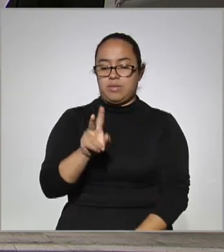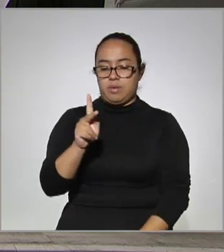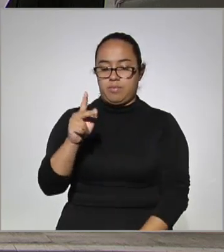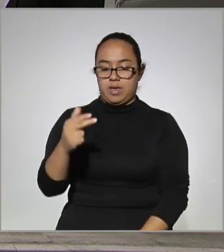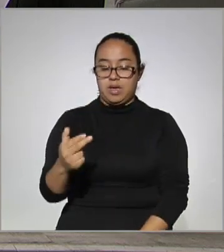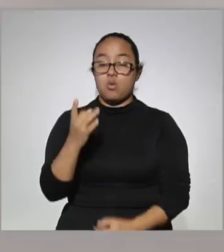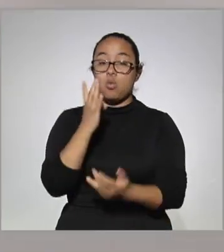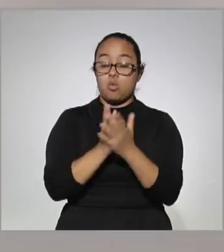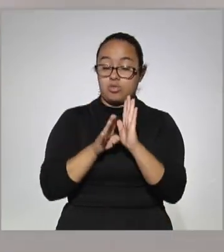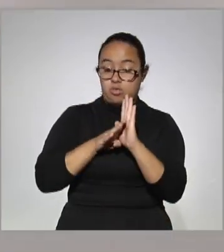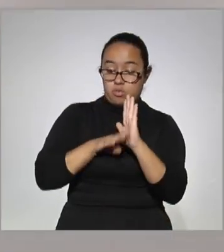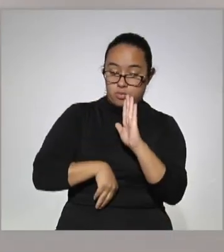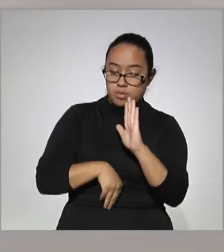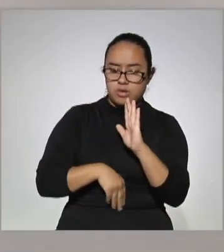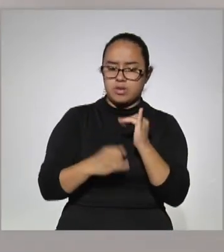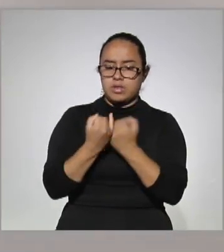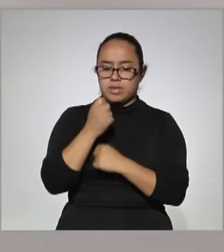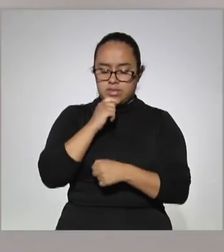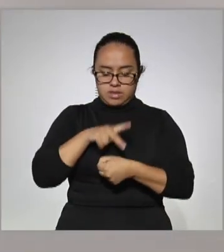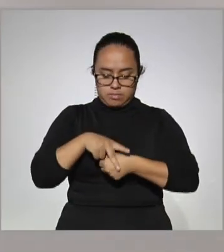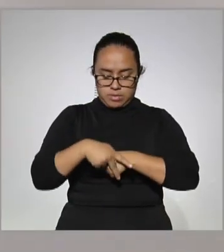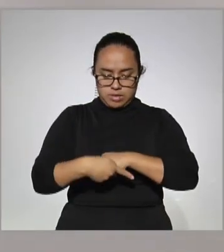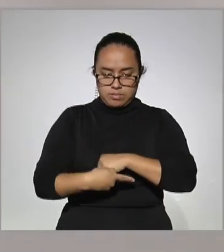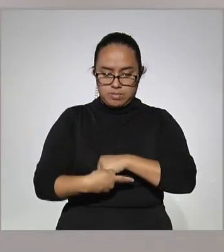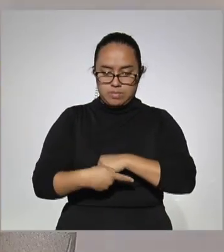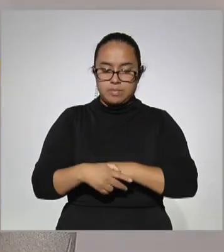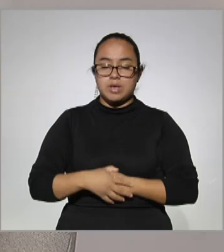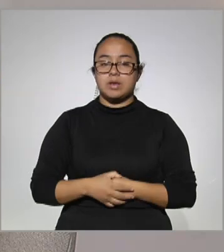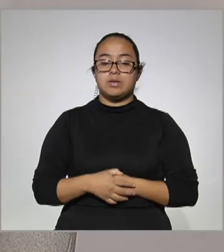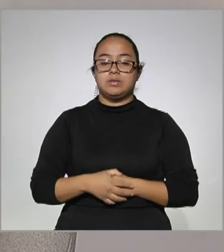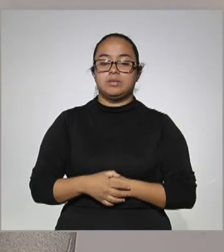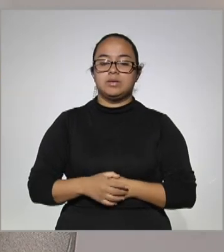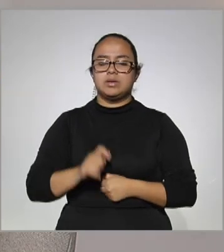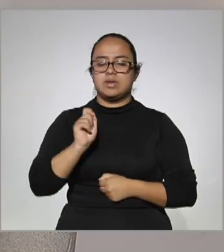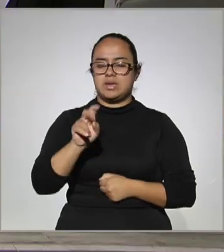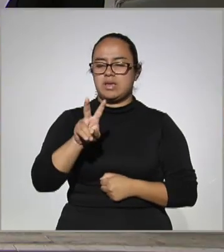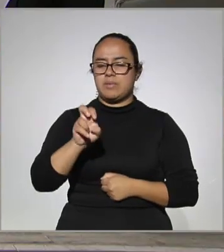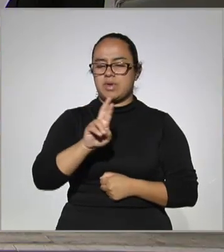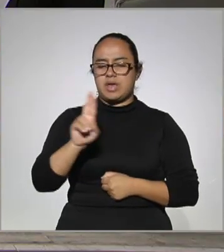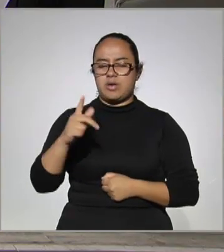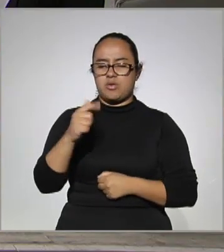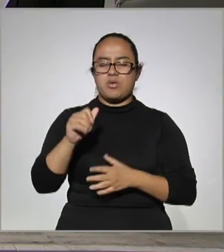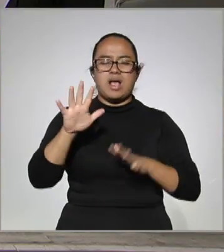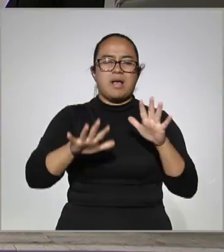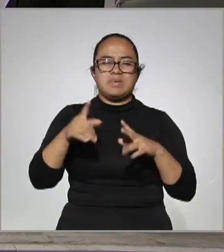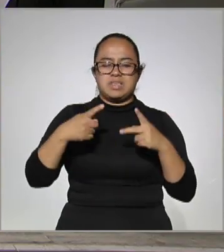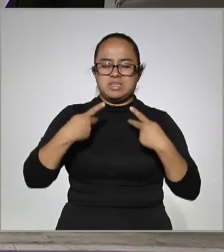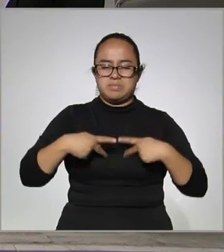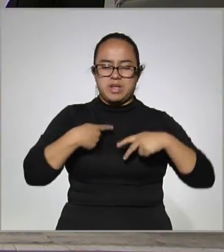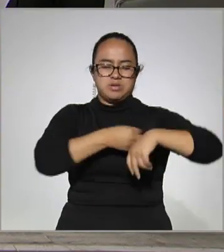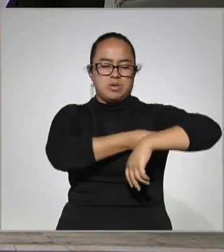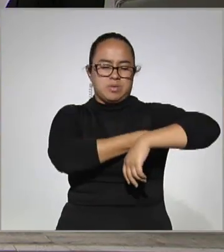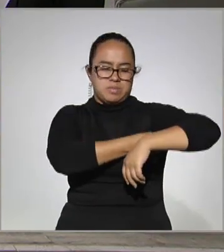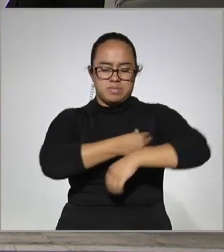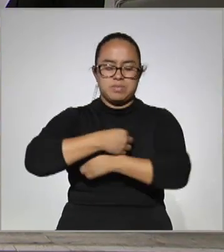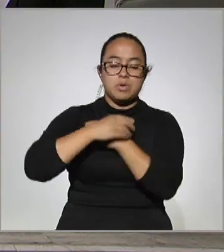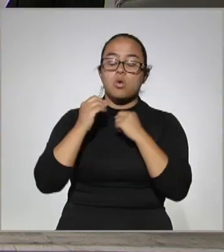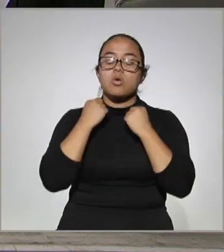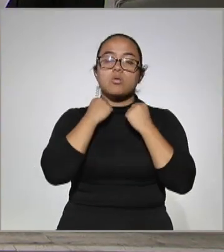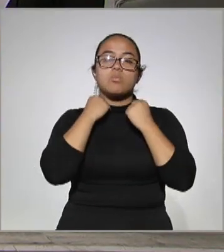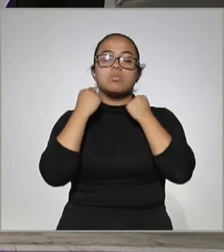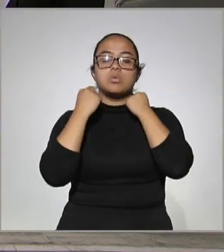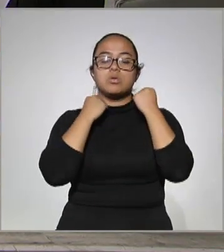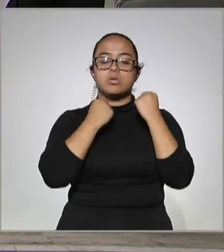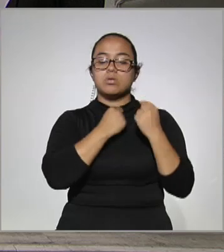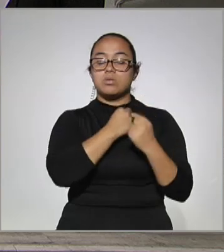solamente genitales, sino también en la piel. De hecho, creo que se refiere a las verrugas tradicionales que le salen a la gente en las axilas o en el cuello. Me imagino que eso se